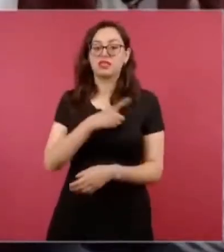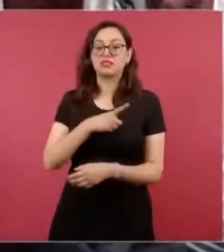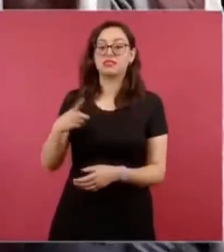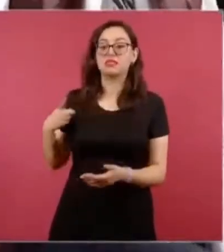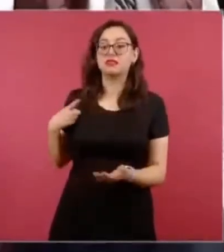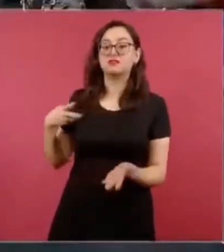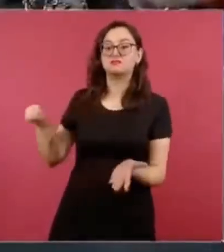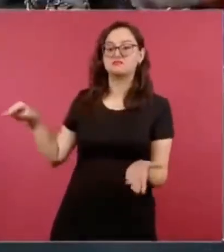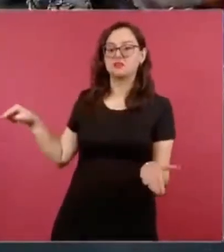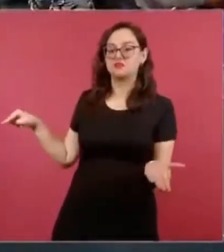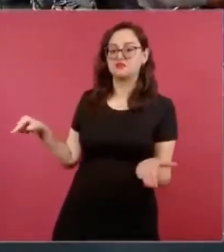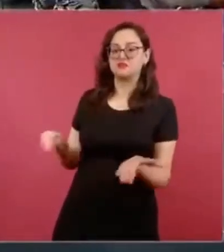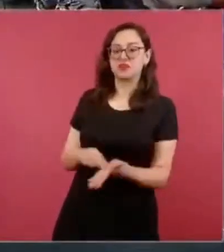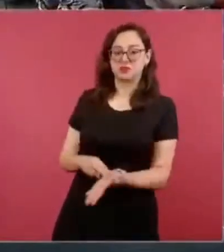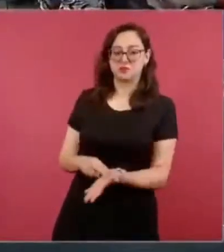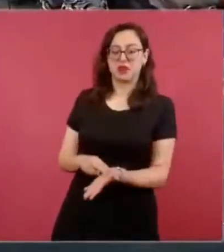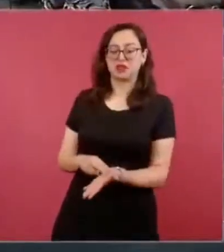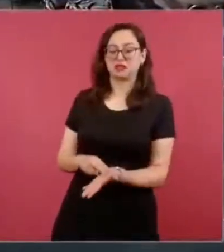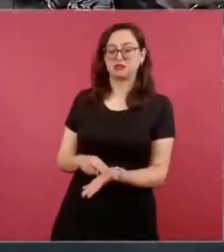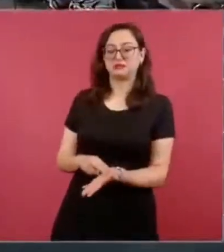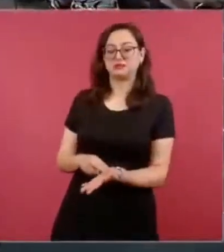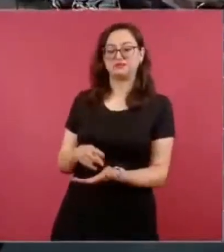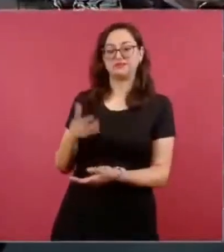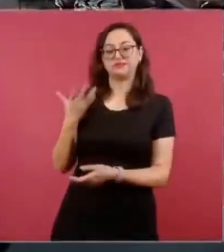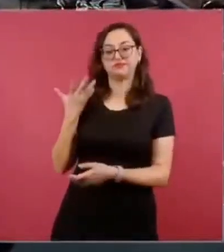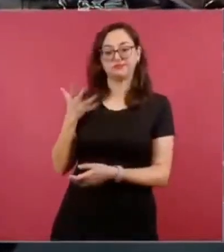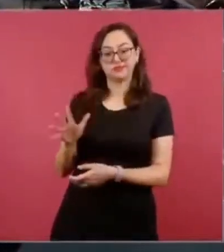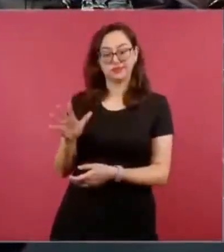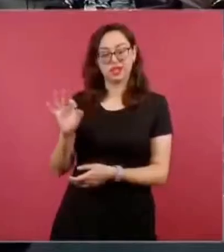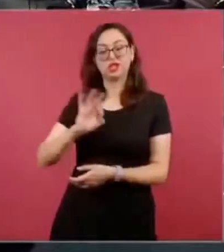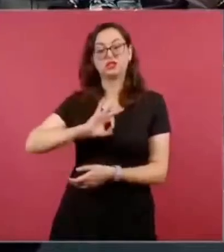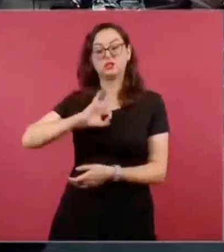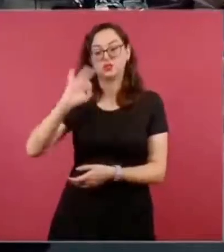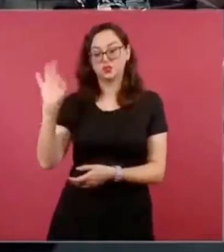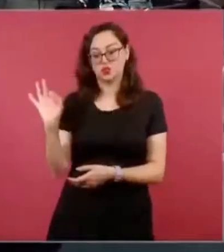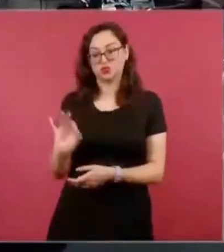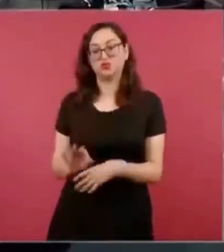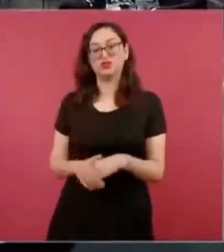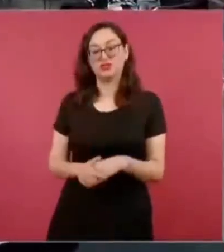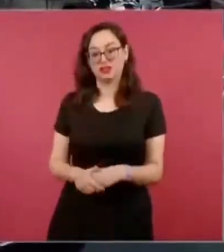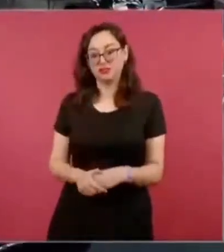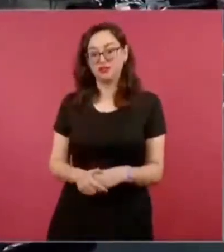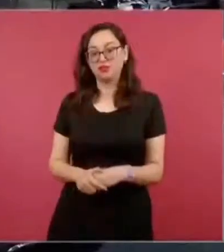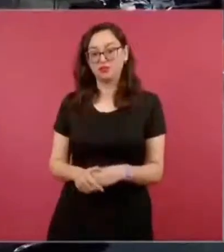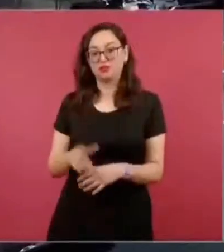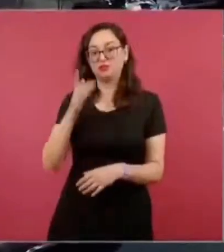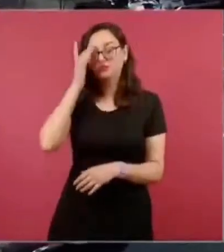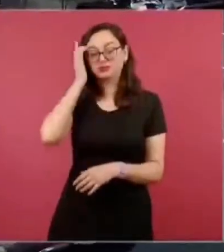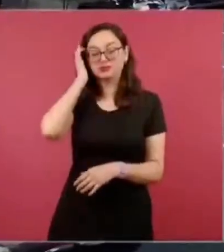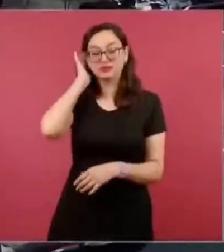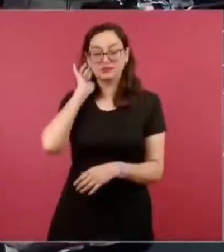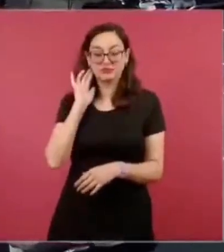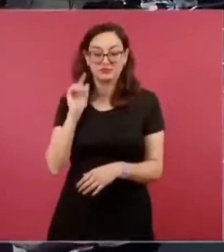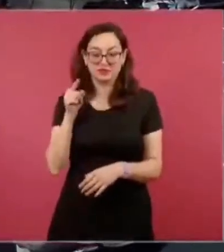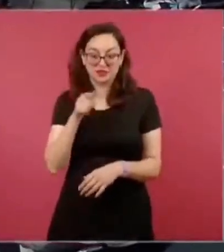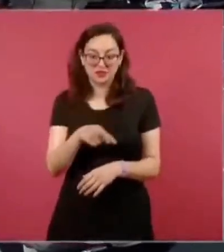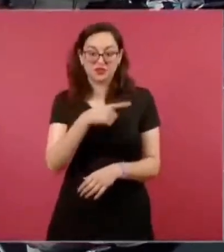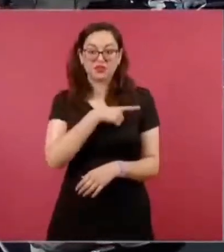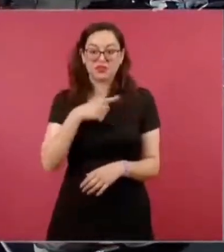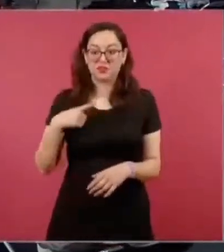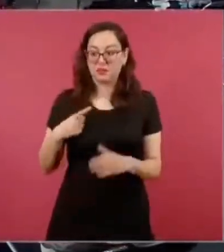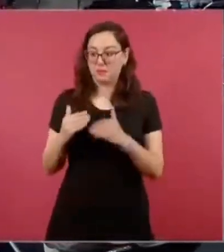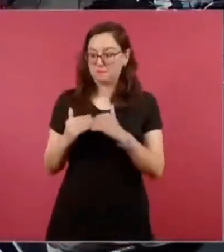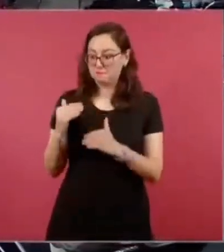liquidaciones de por lo menos el 10% de lo que les correspondería por ley para